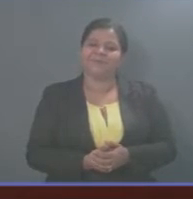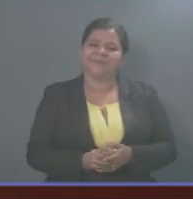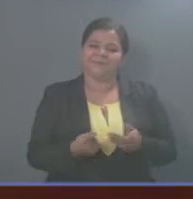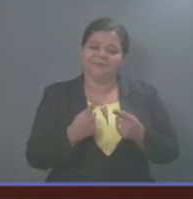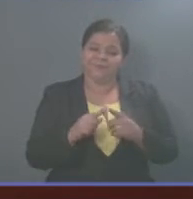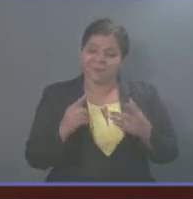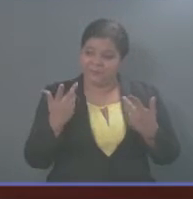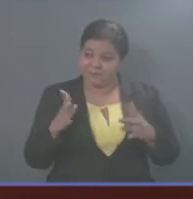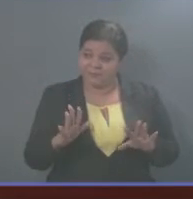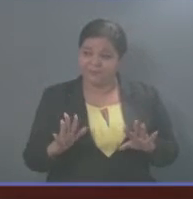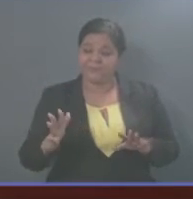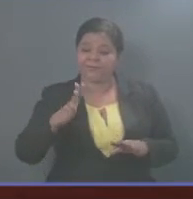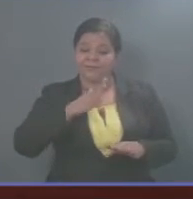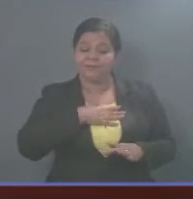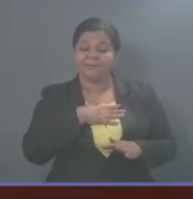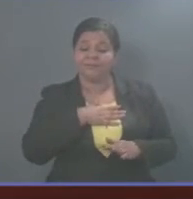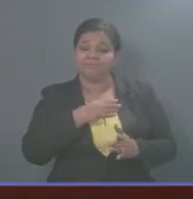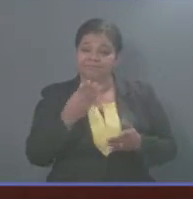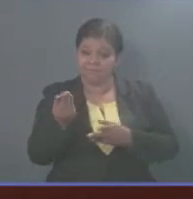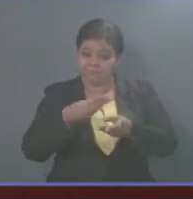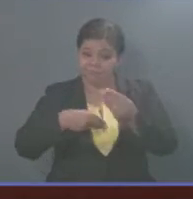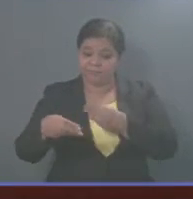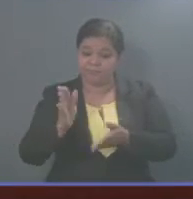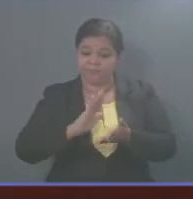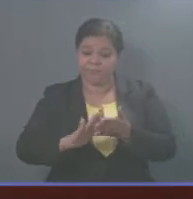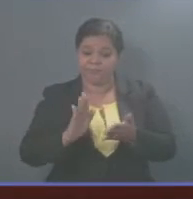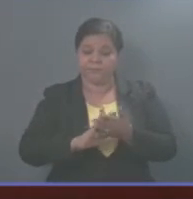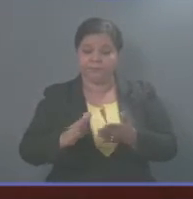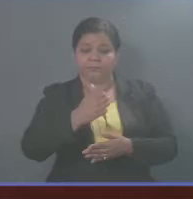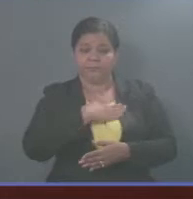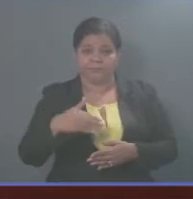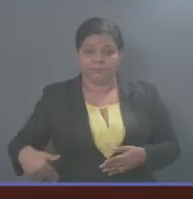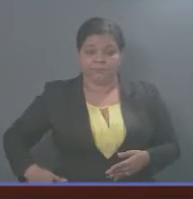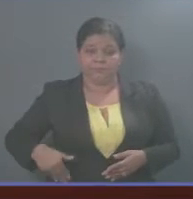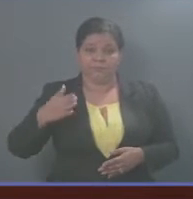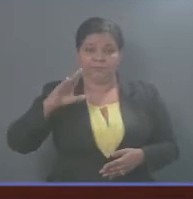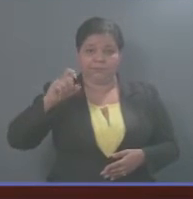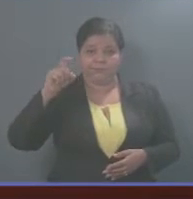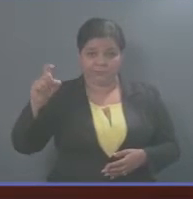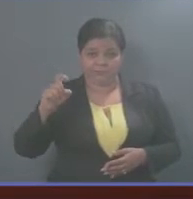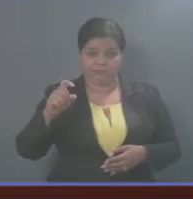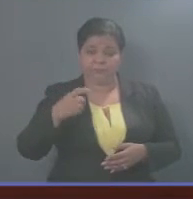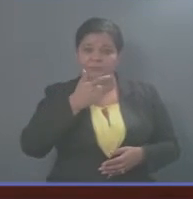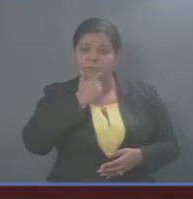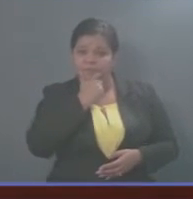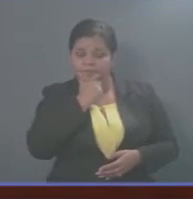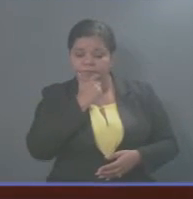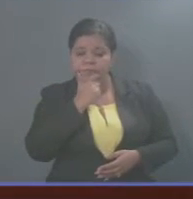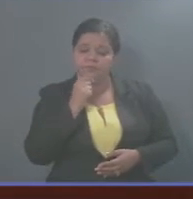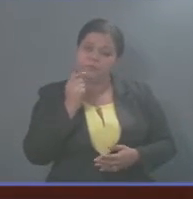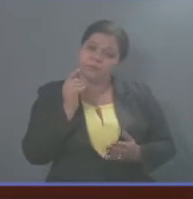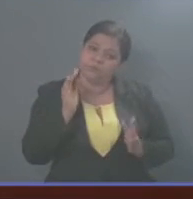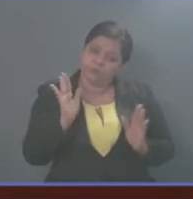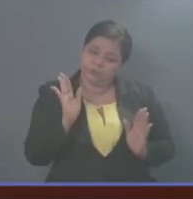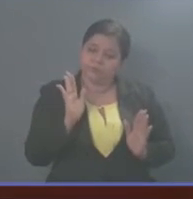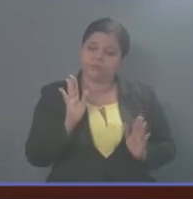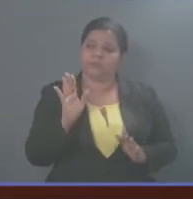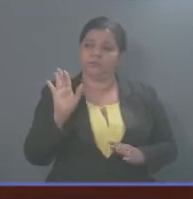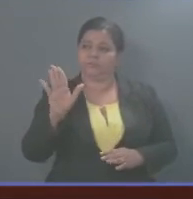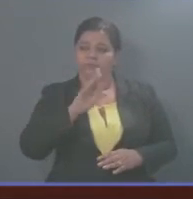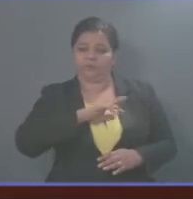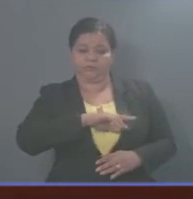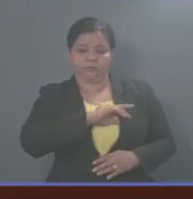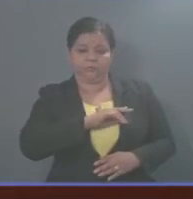y si ha habido devolución de gastos por parte del señor Sánchez Serén. Si es el caso, que asistió en su calidad